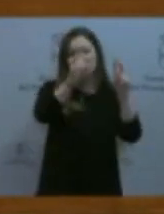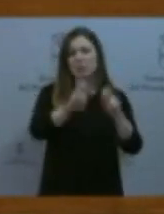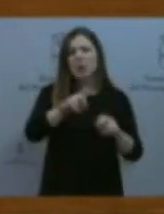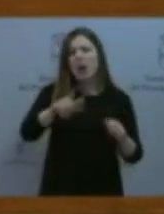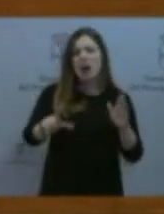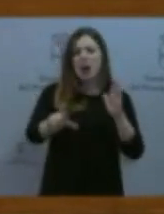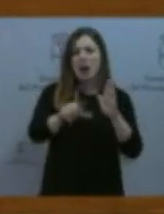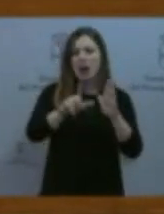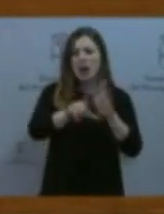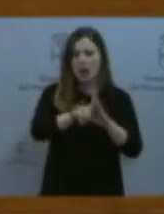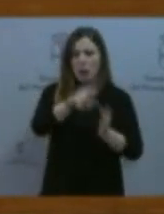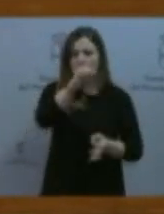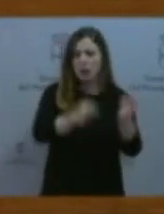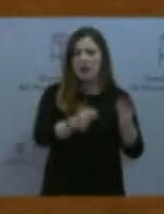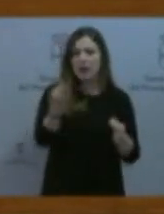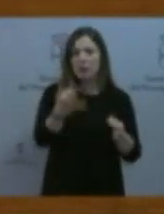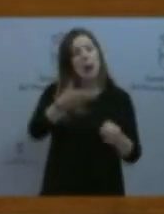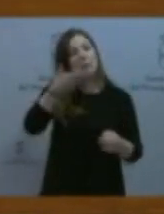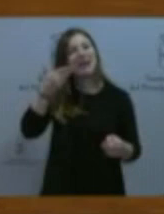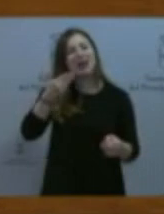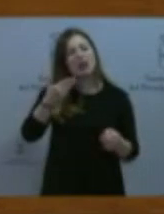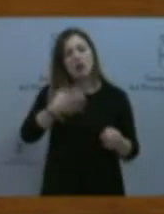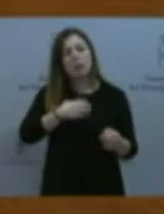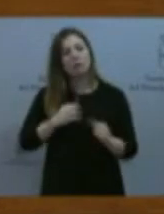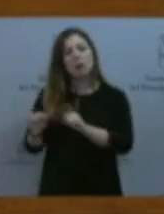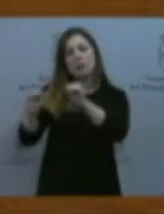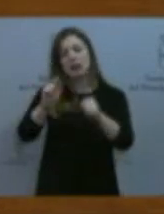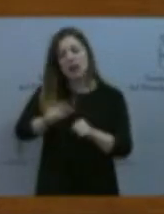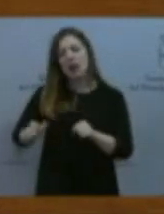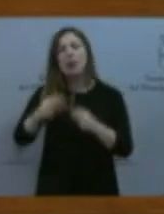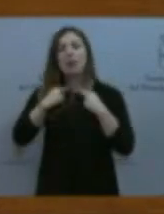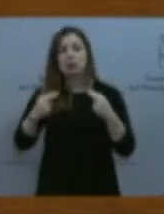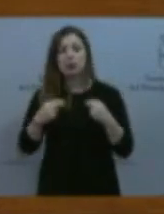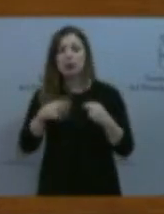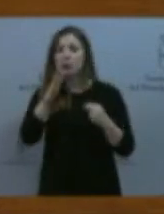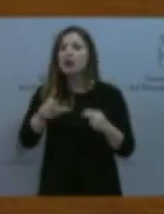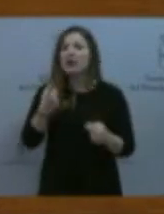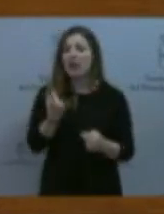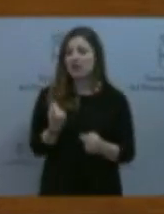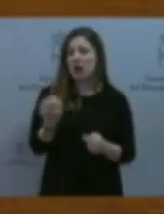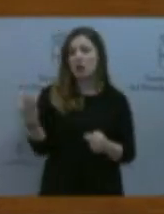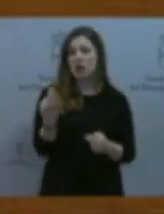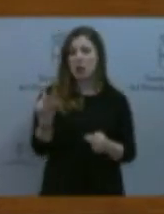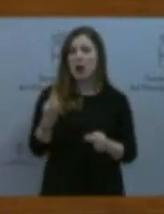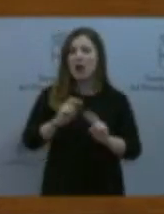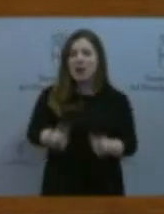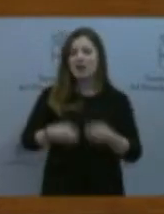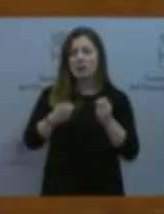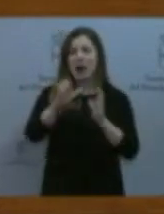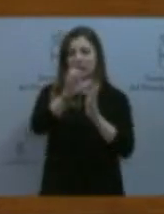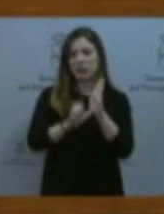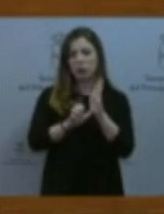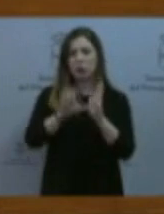del aforamiento, siendo necesario para ello la reforma del Estatuto de Autonomía. Esto contribuirá